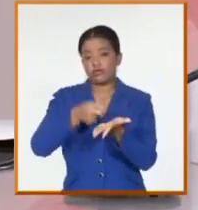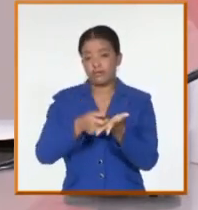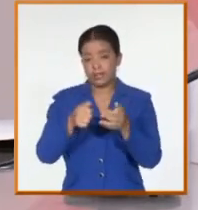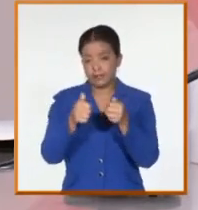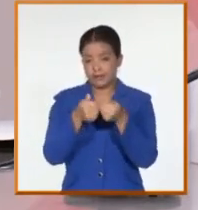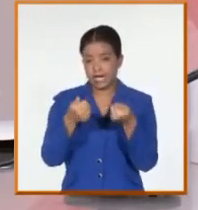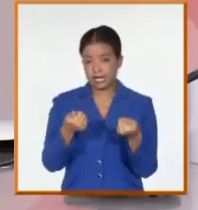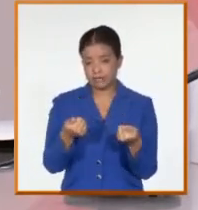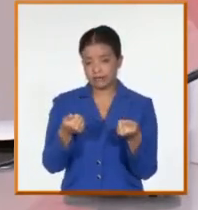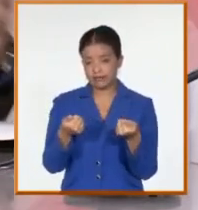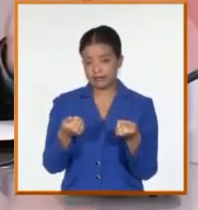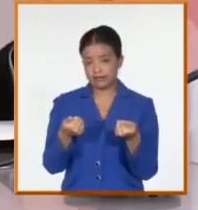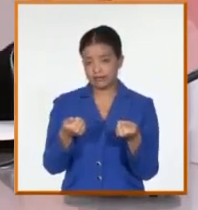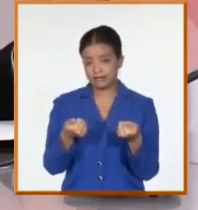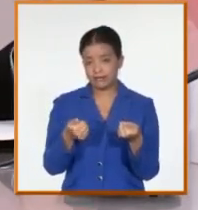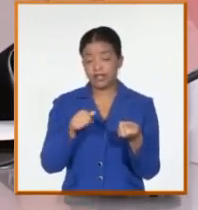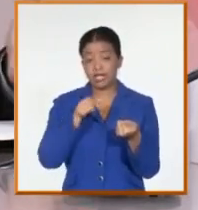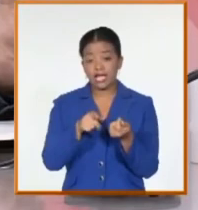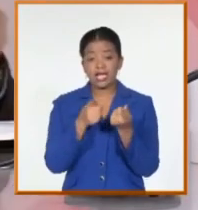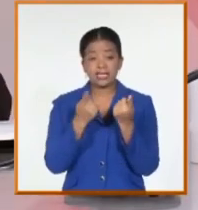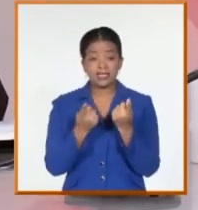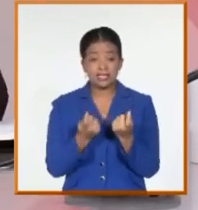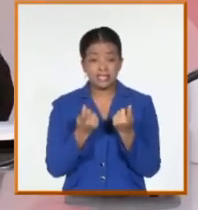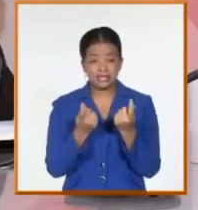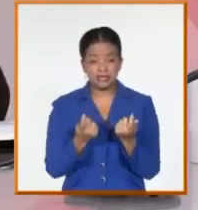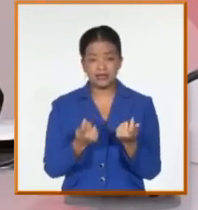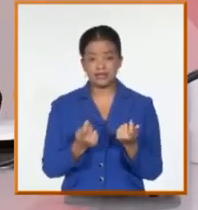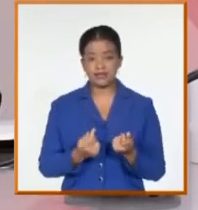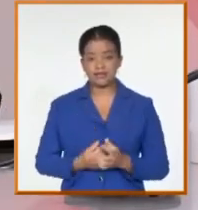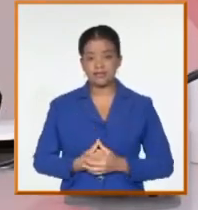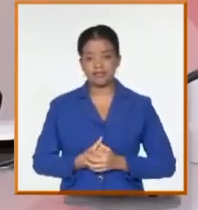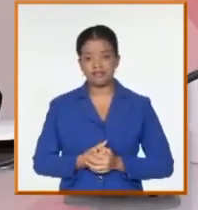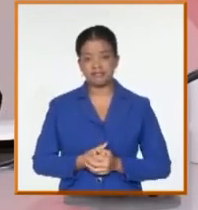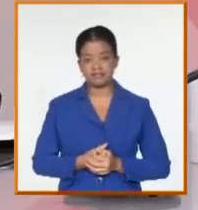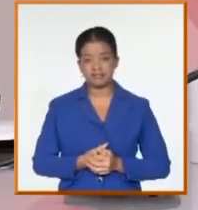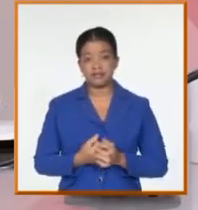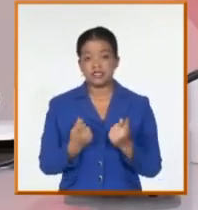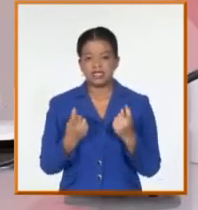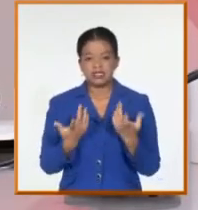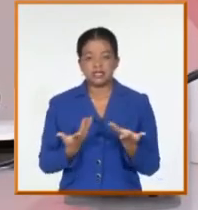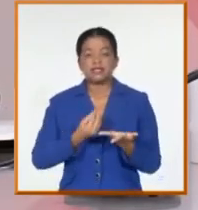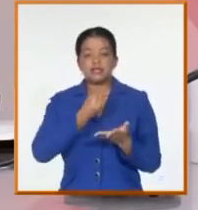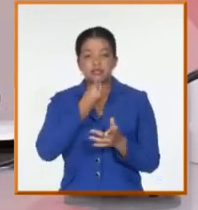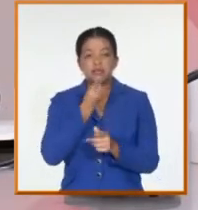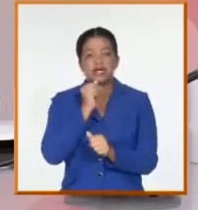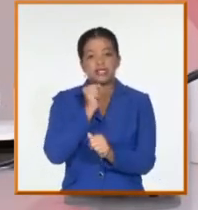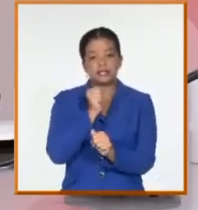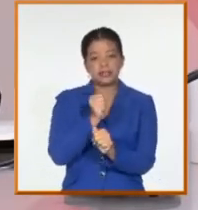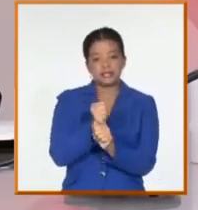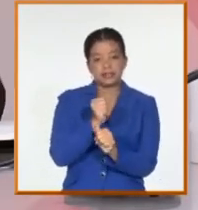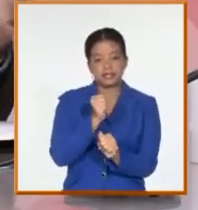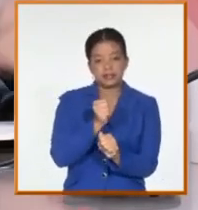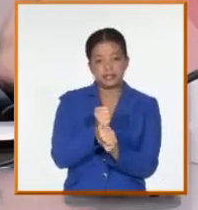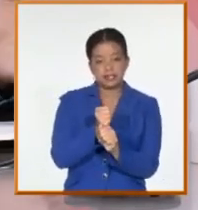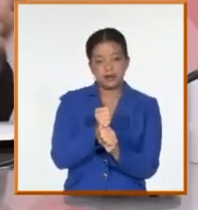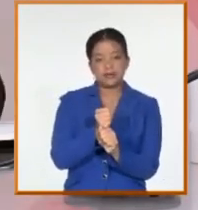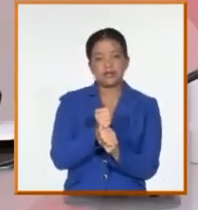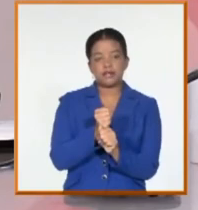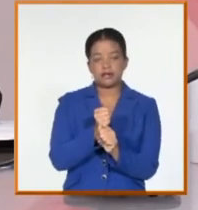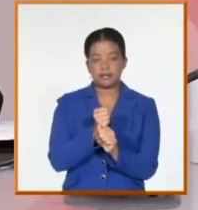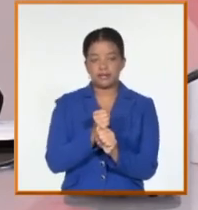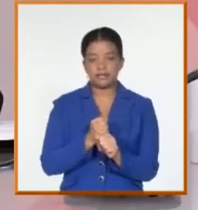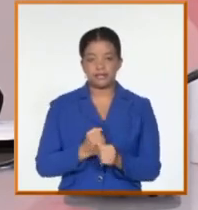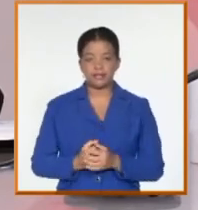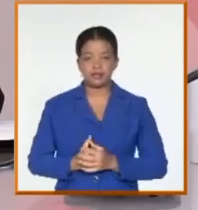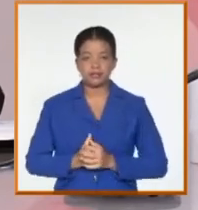esa necesidad también de poder trabajar en el ámbito de la Ban carización en este